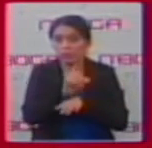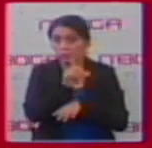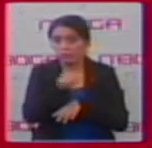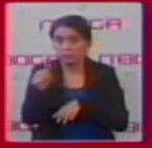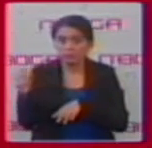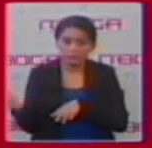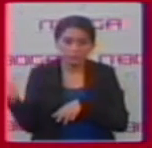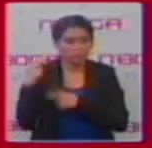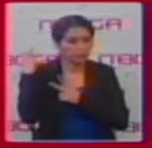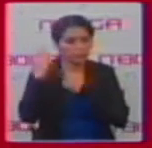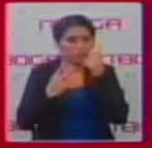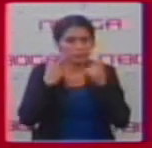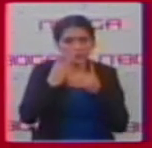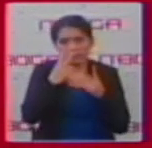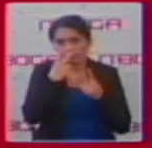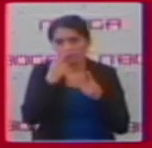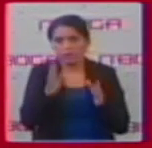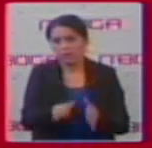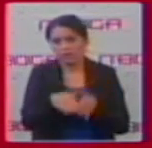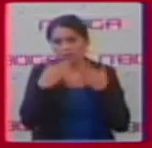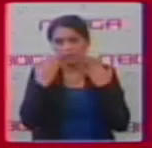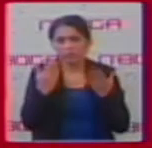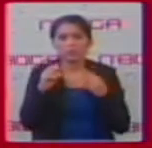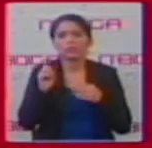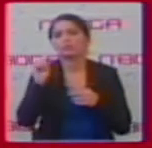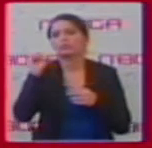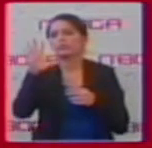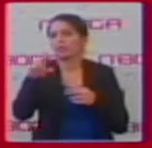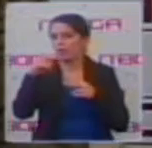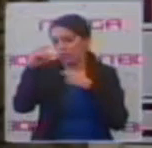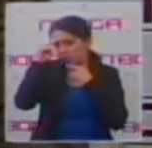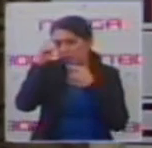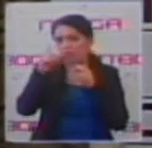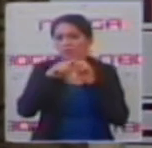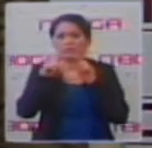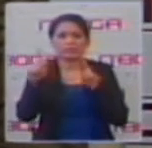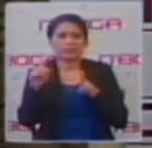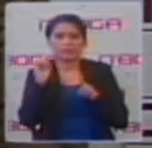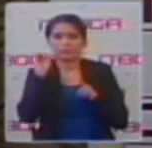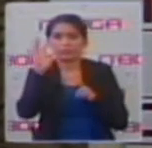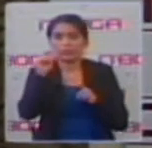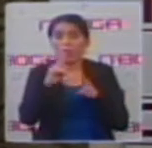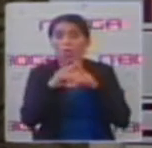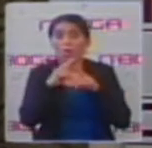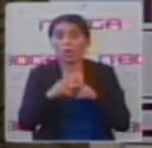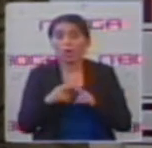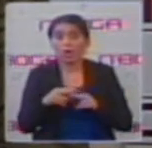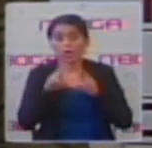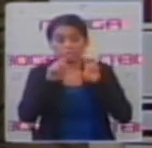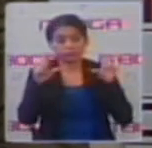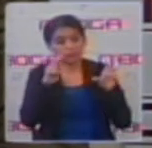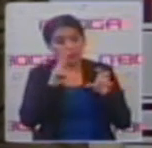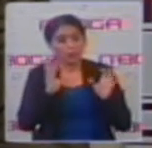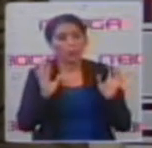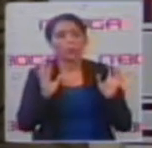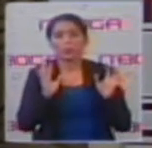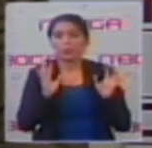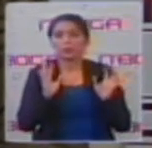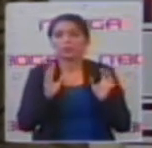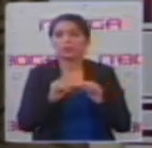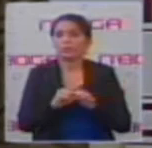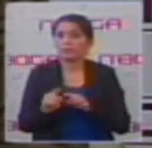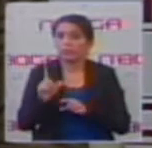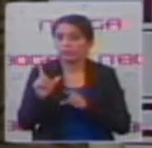se entera por presencia en revistas, en medios de comunicación, en propaganda. Y nombre, la mayoría de clientes ecuatorianos que